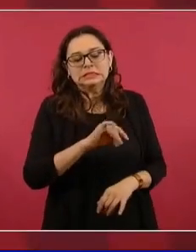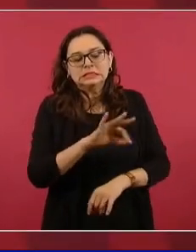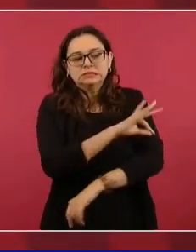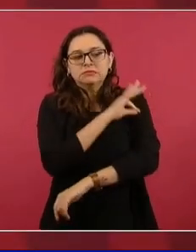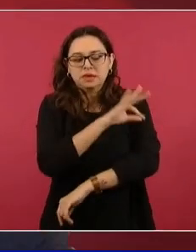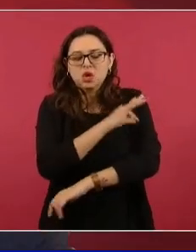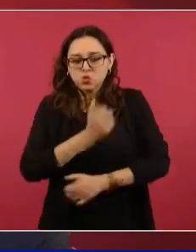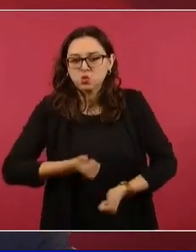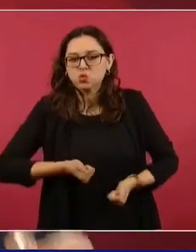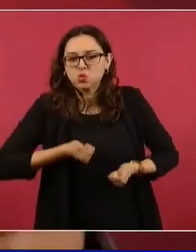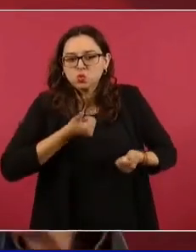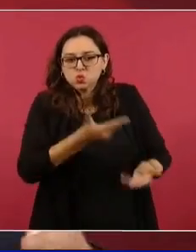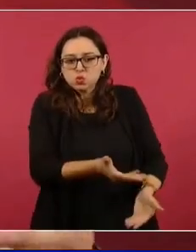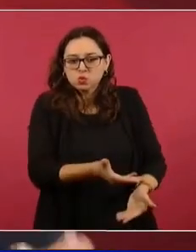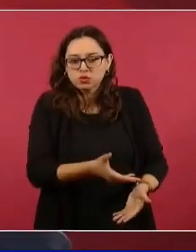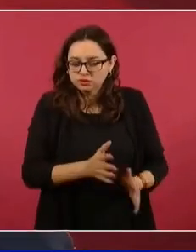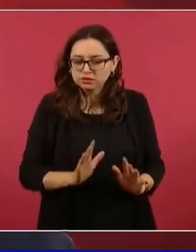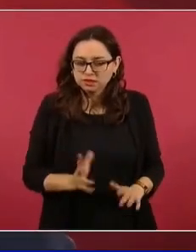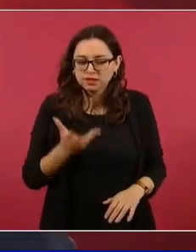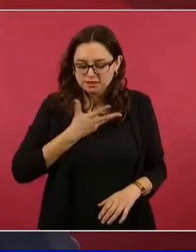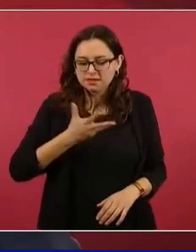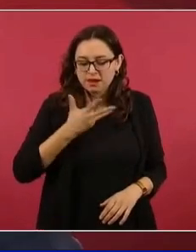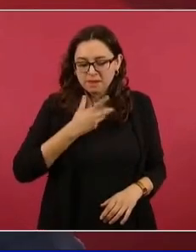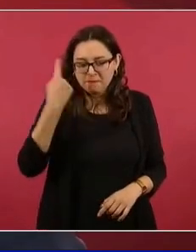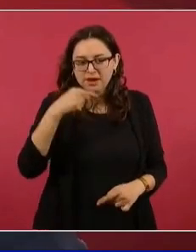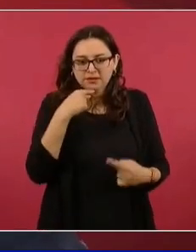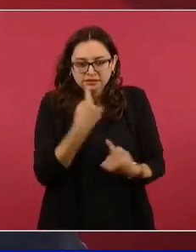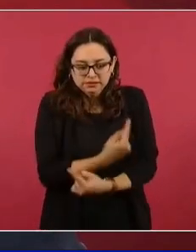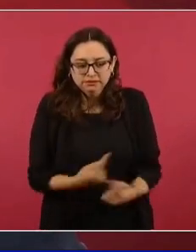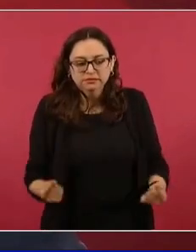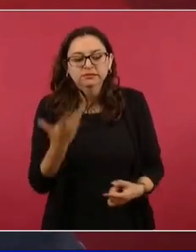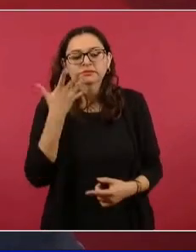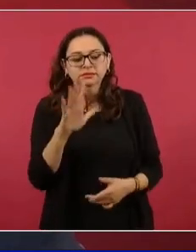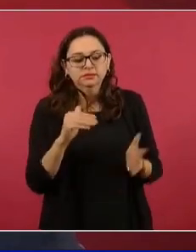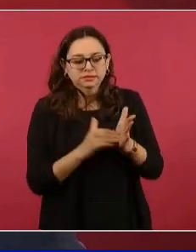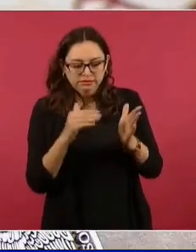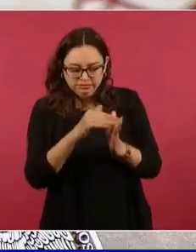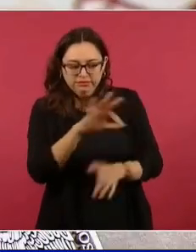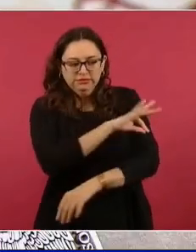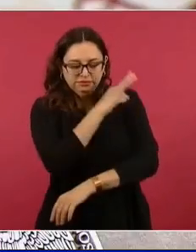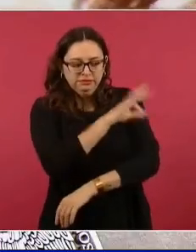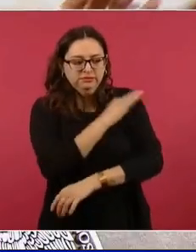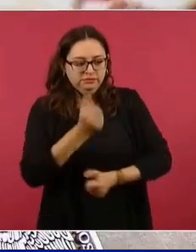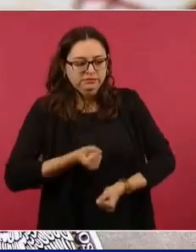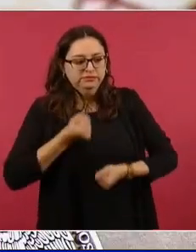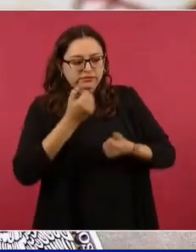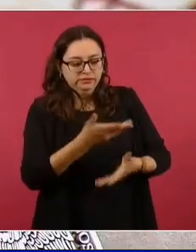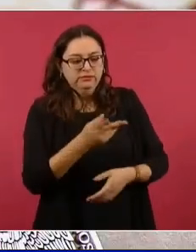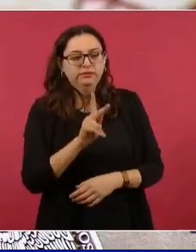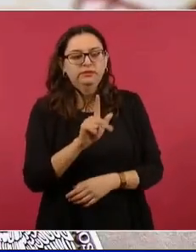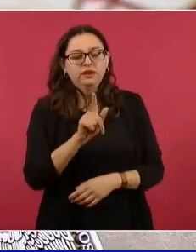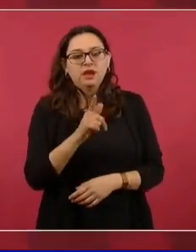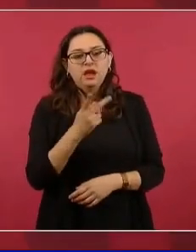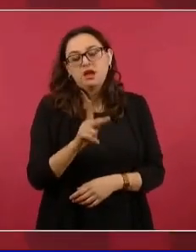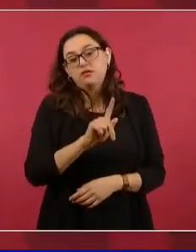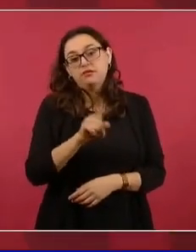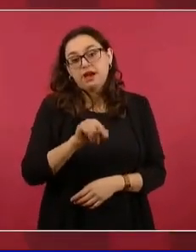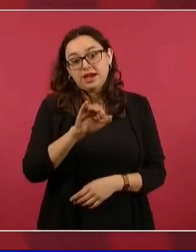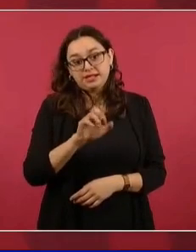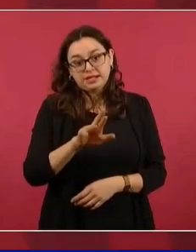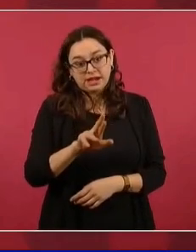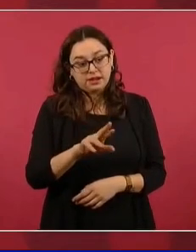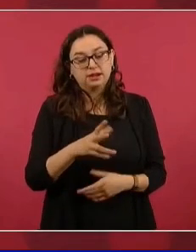que están en la oferta de un poco más de 10 millones de dosis de vacuna Pfizer para niñas y